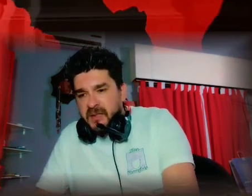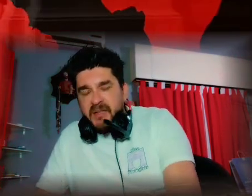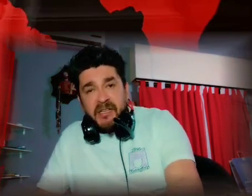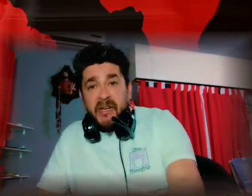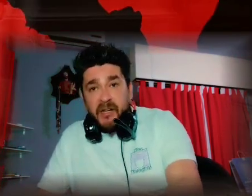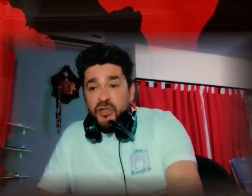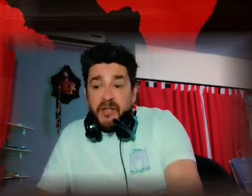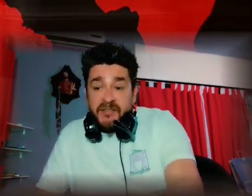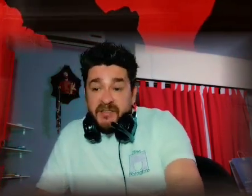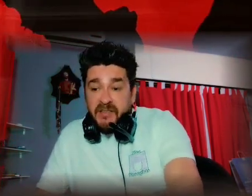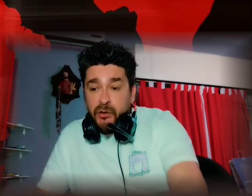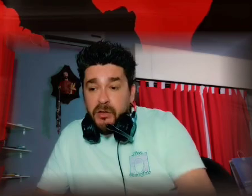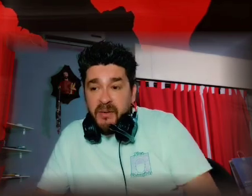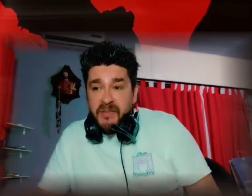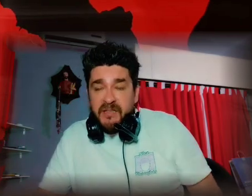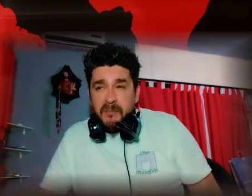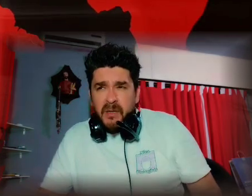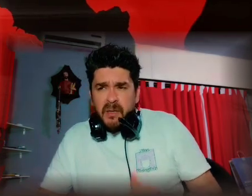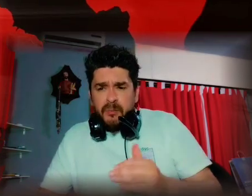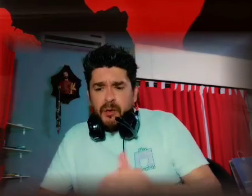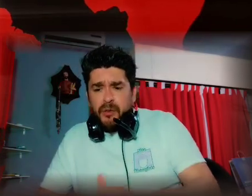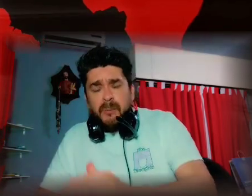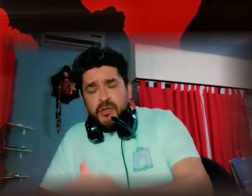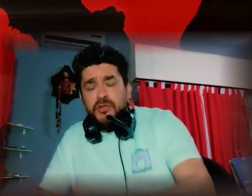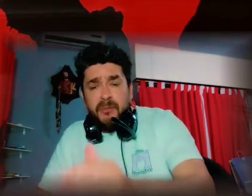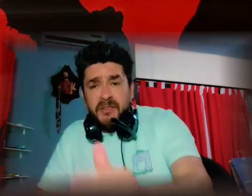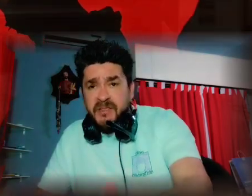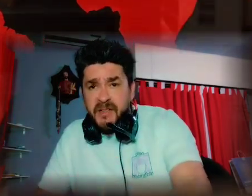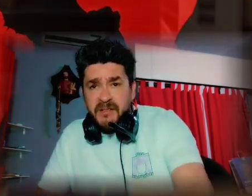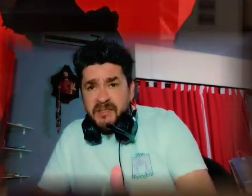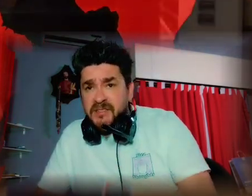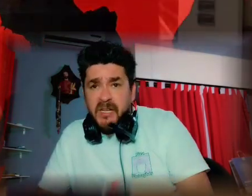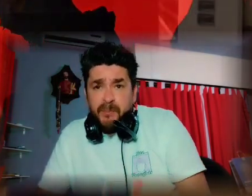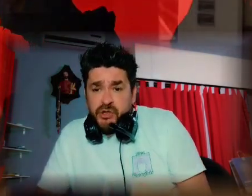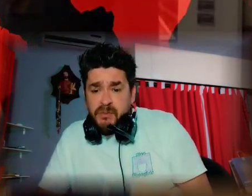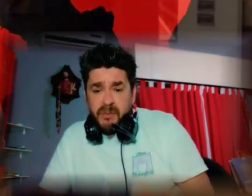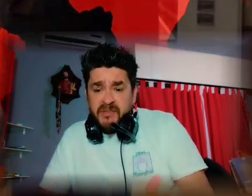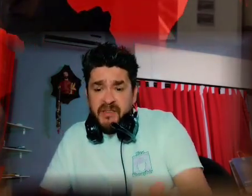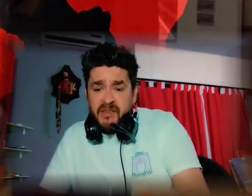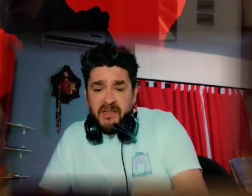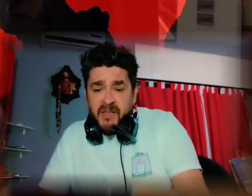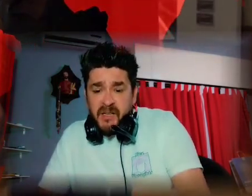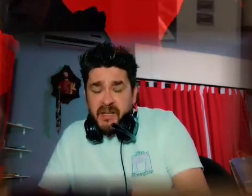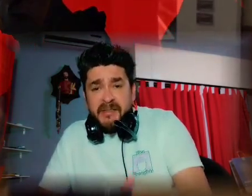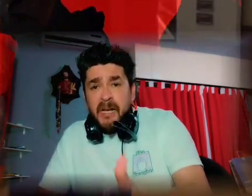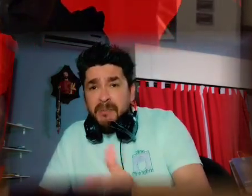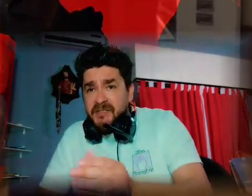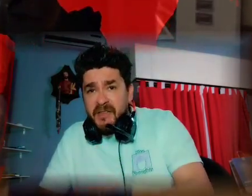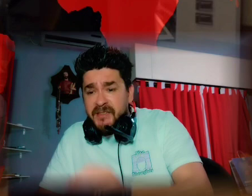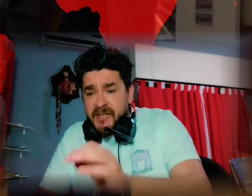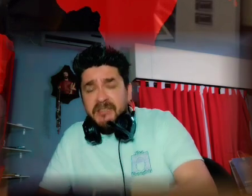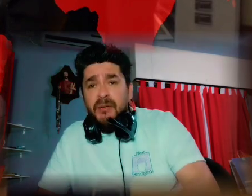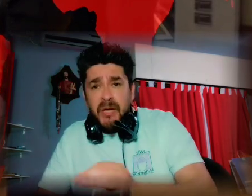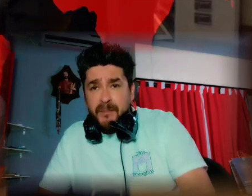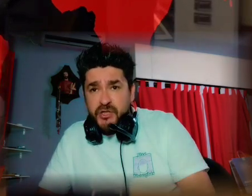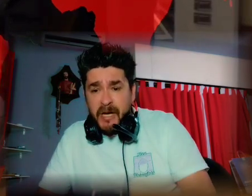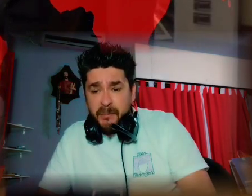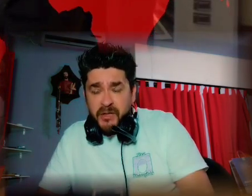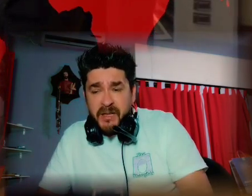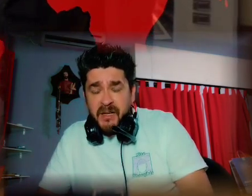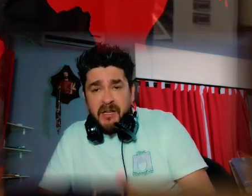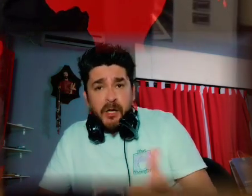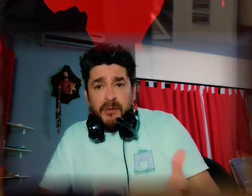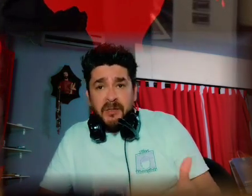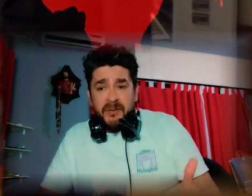Fernández. Quieran o no, es así. Algunos me dicen, pero vos no apoyás a tu presidente. Sí, apoyo a mi presidente. Y el presidente que esté voy a